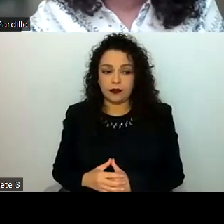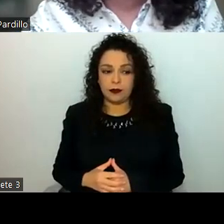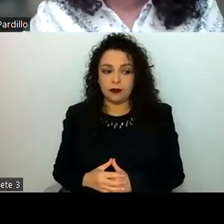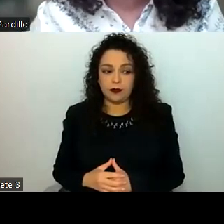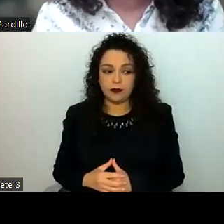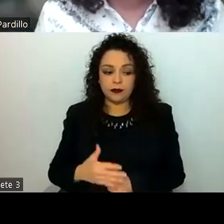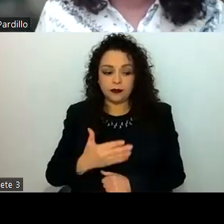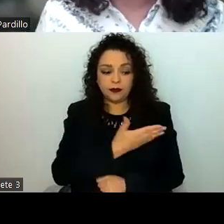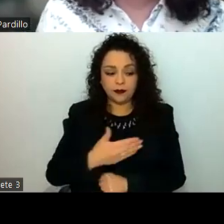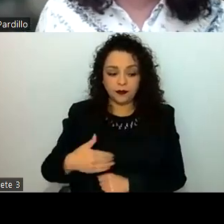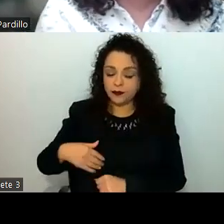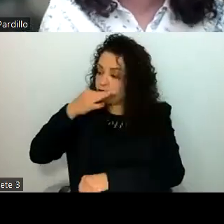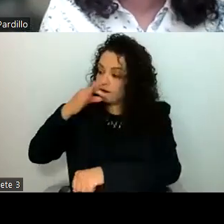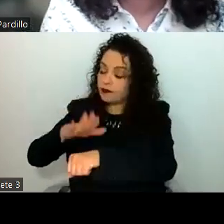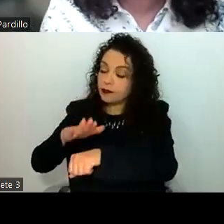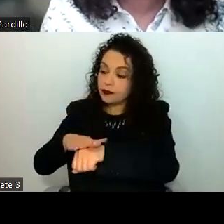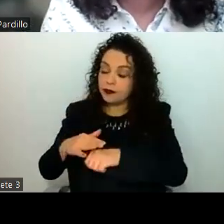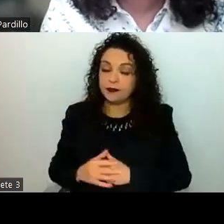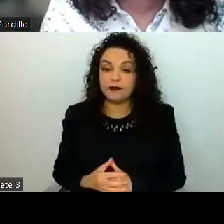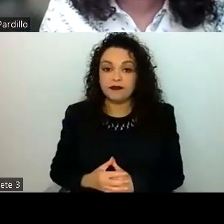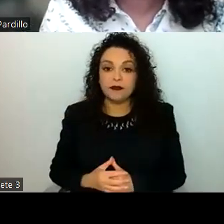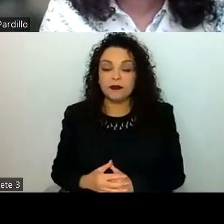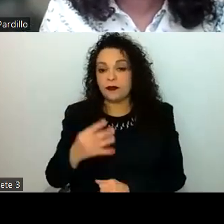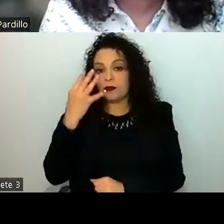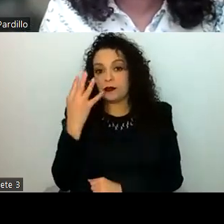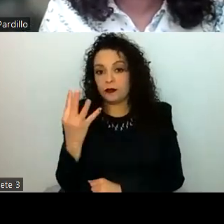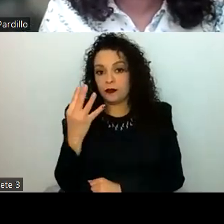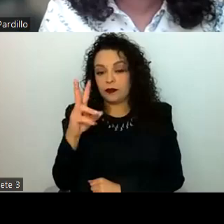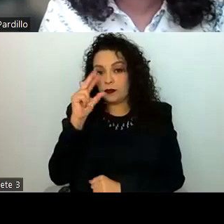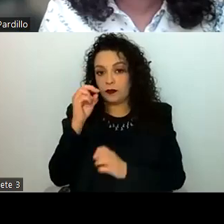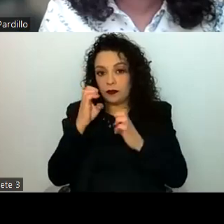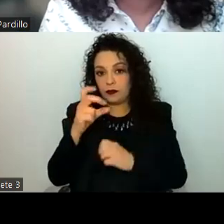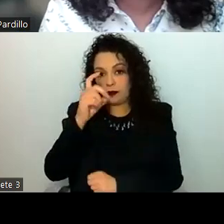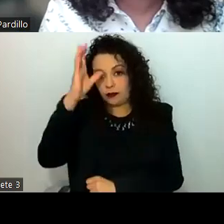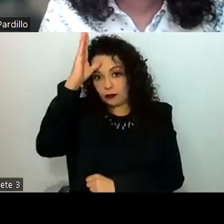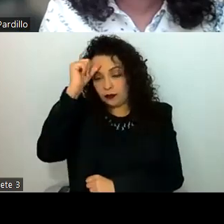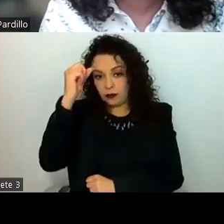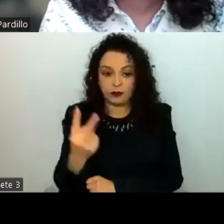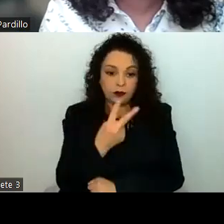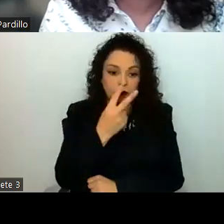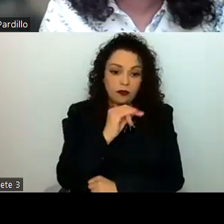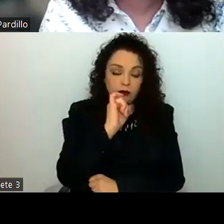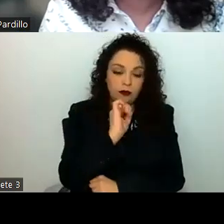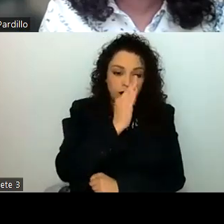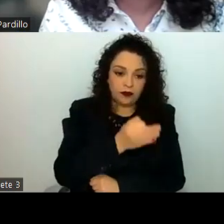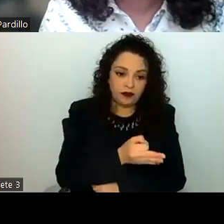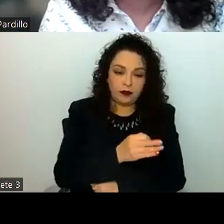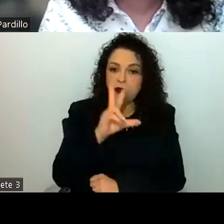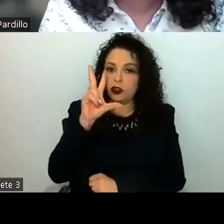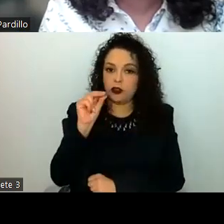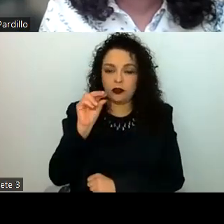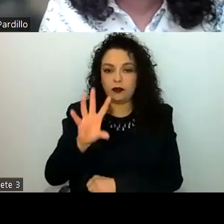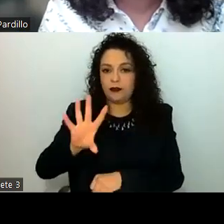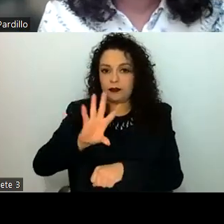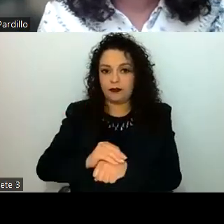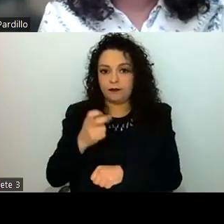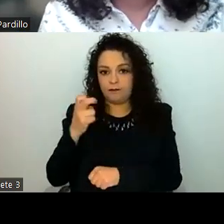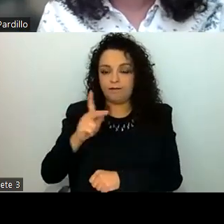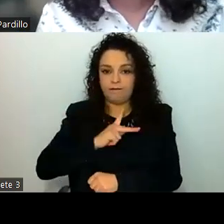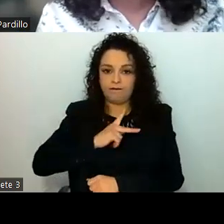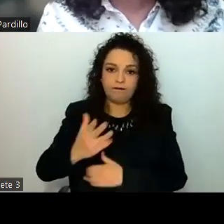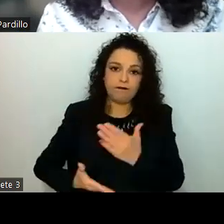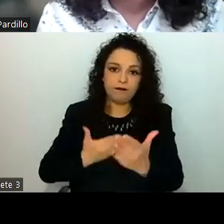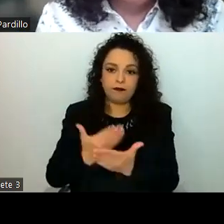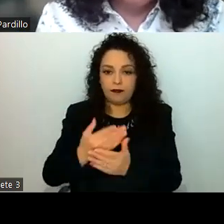Diputado presidente, con 4 votos en contra, 2 votos a favor, no se aprueba la propuesta realizada por